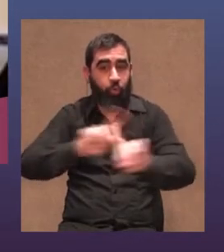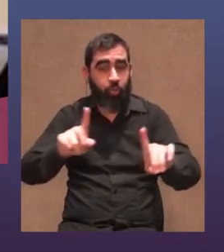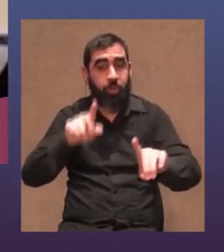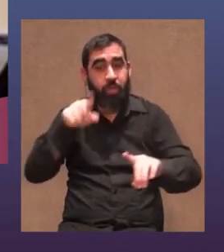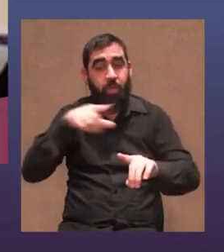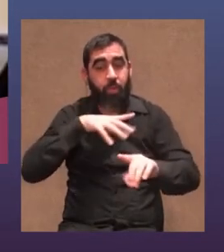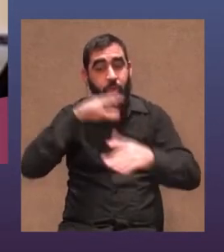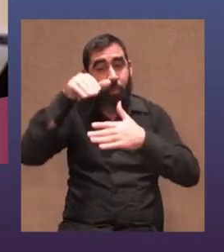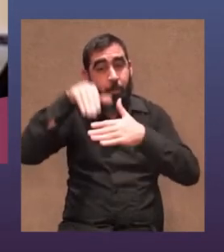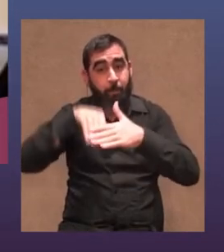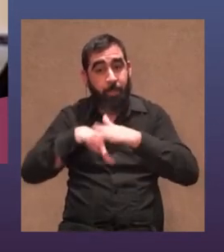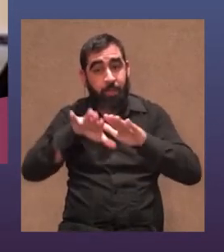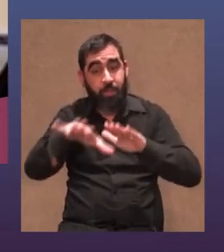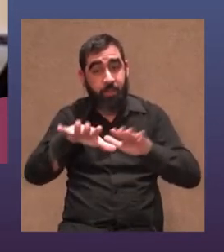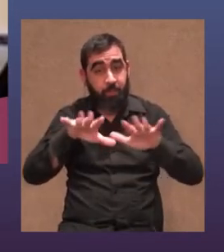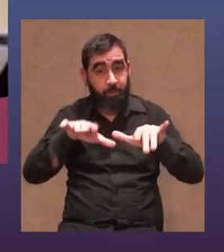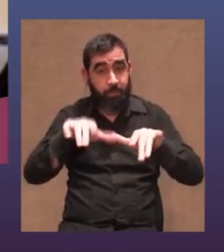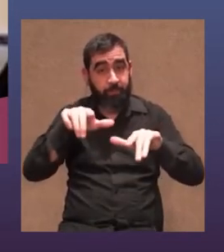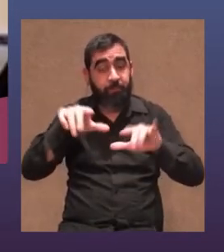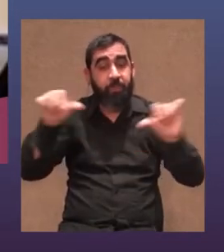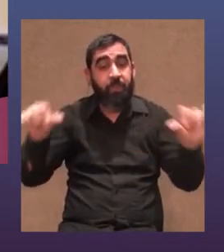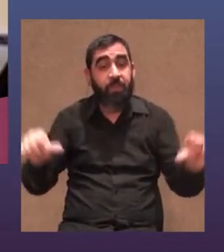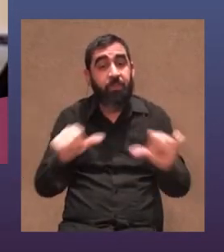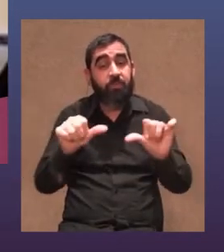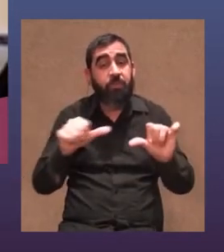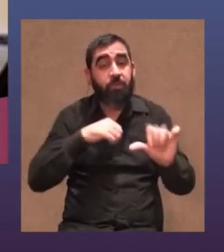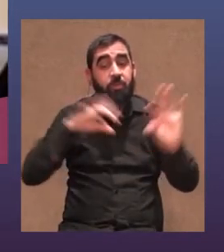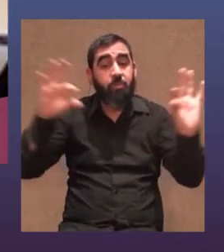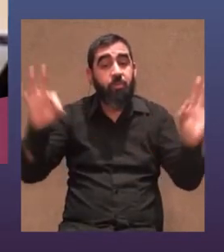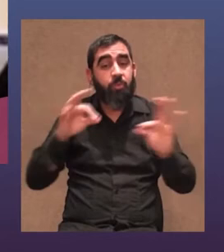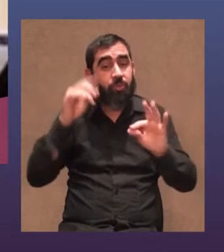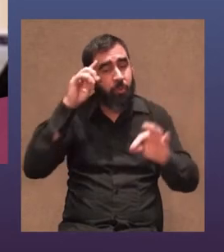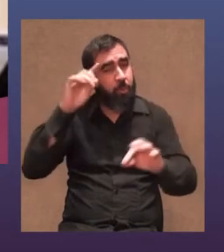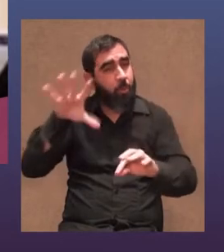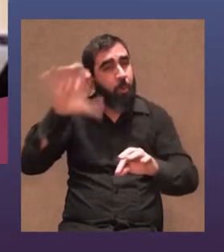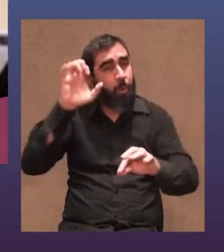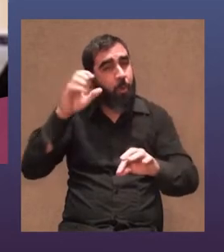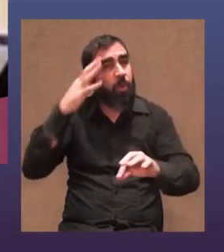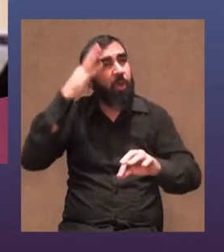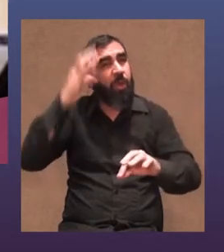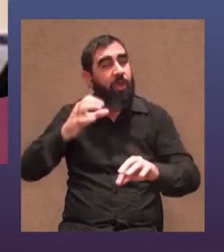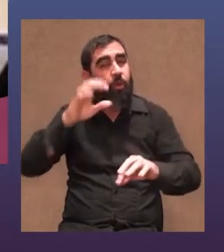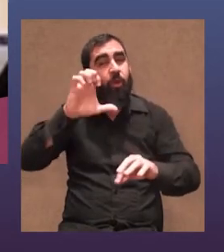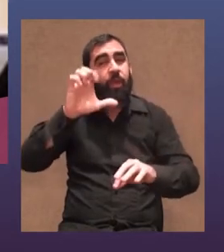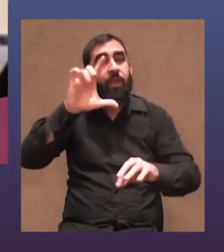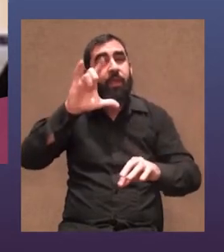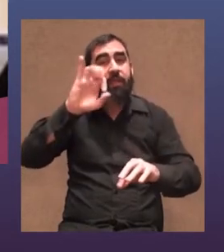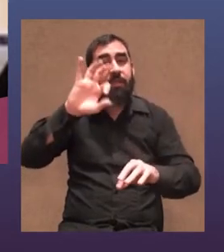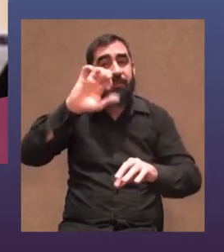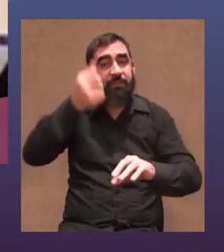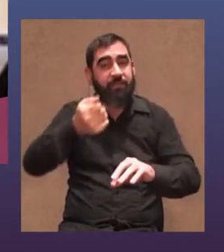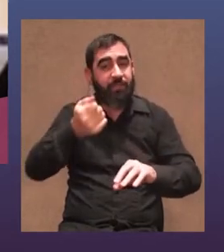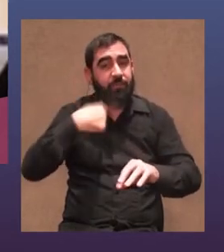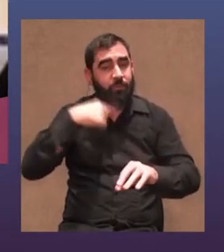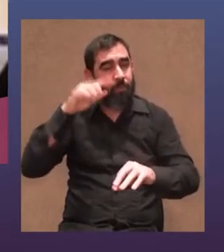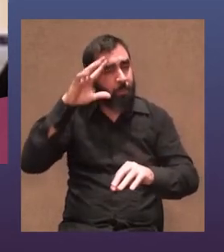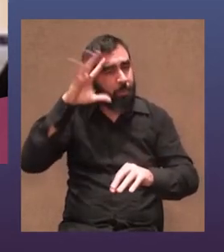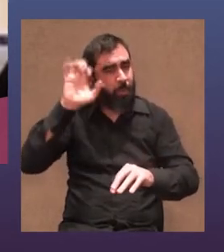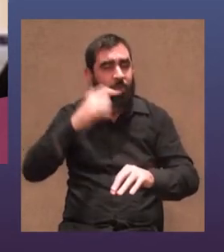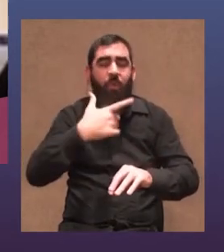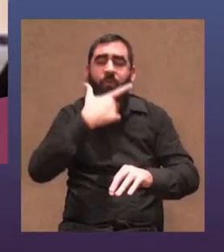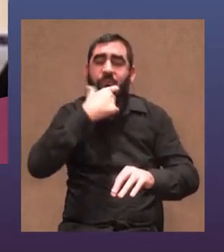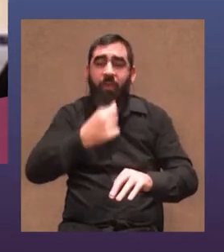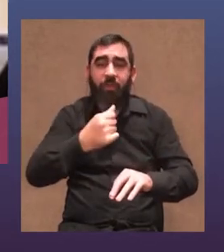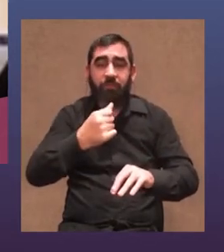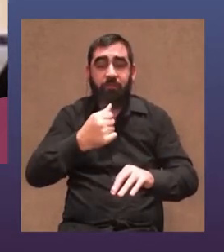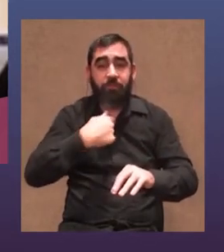metió las manos y tocó algo que a mí en el recuerdo me parece que fue para Lisa, capaz que fue otra cosa, pero era algo muy sencillo. Y yo